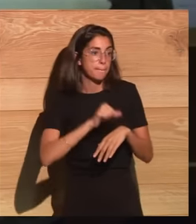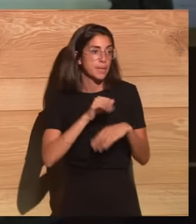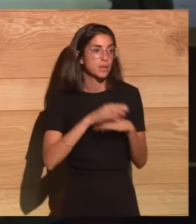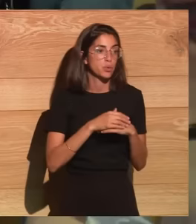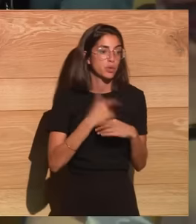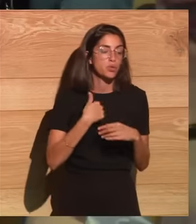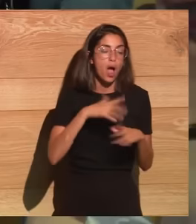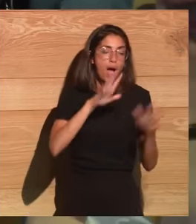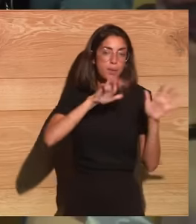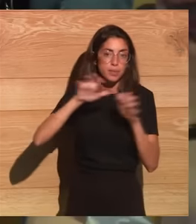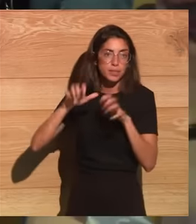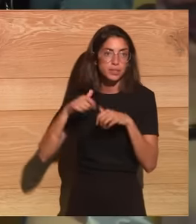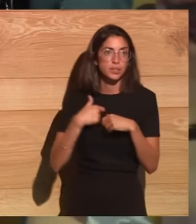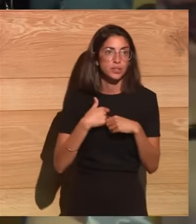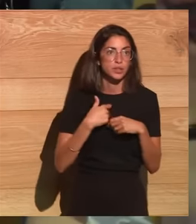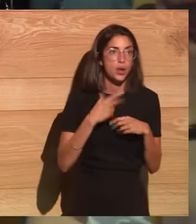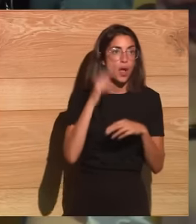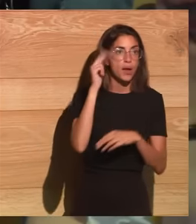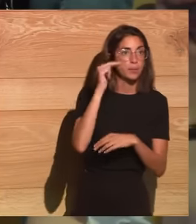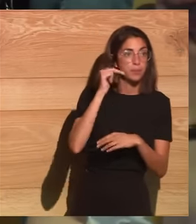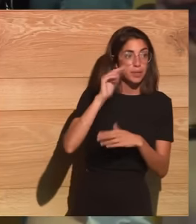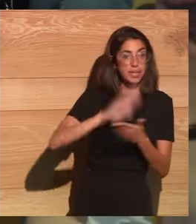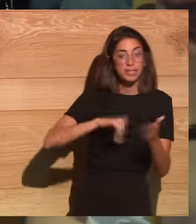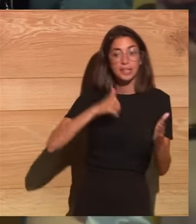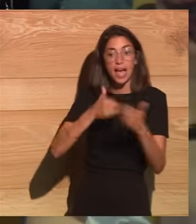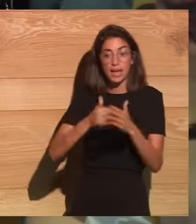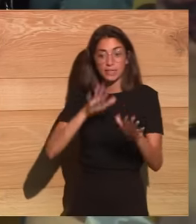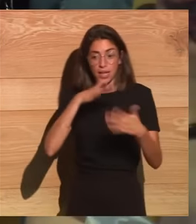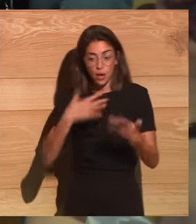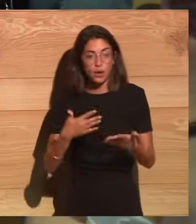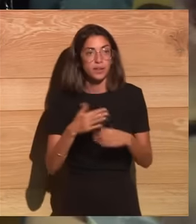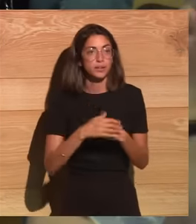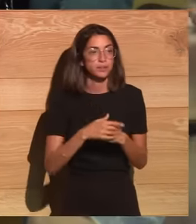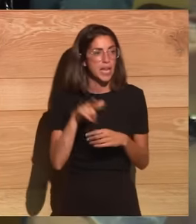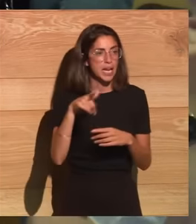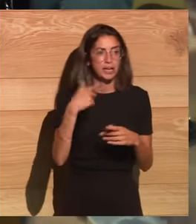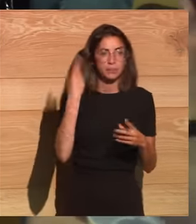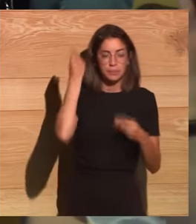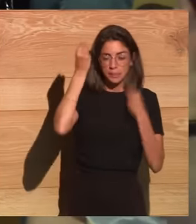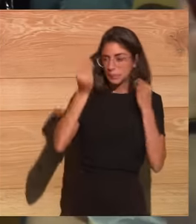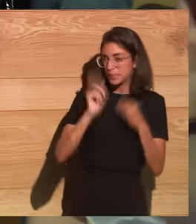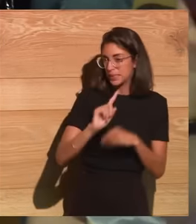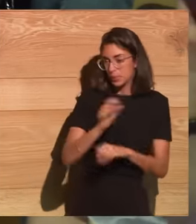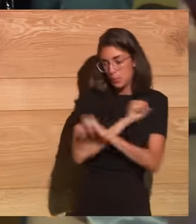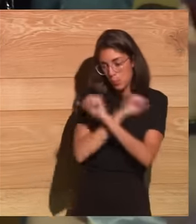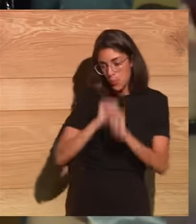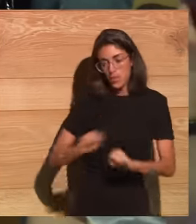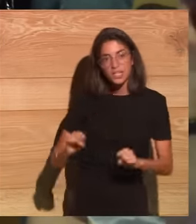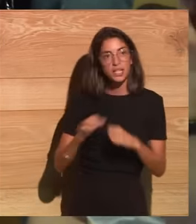viernes aquí. Ah, del viernes aquí. El viernes lloré y el Y a este no le cuadra.